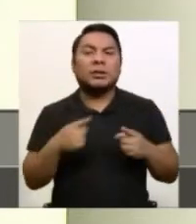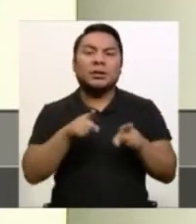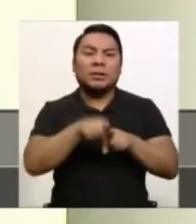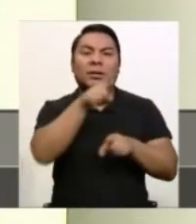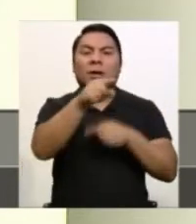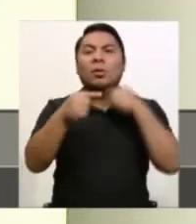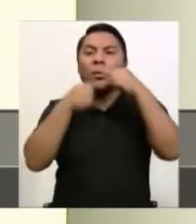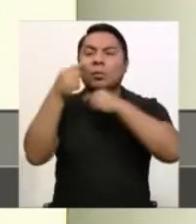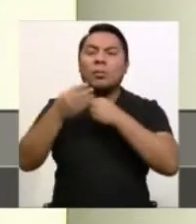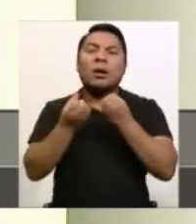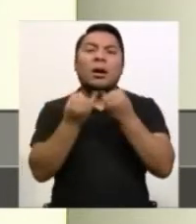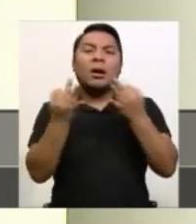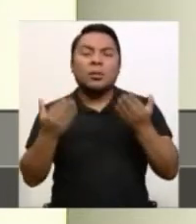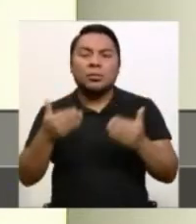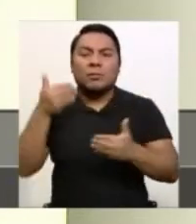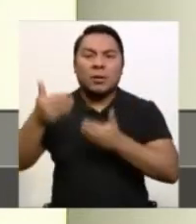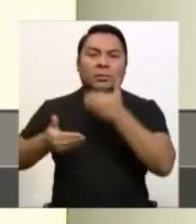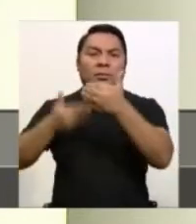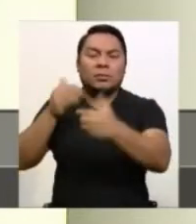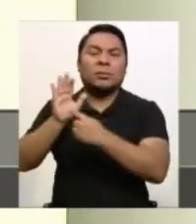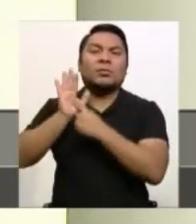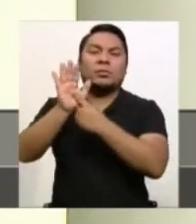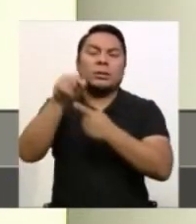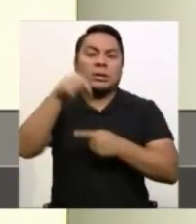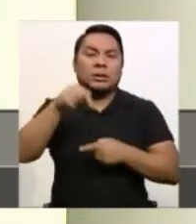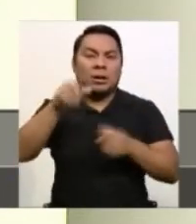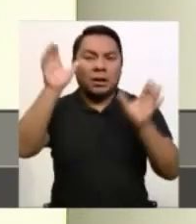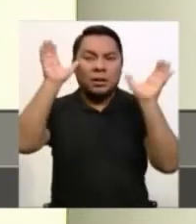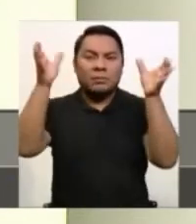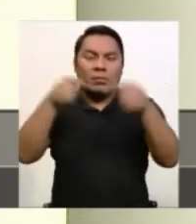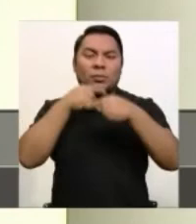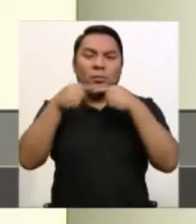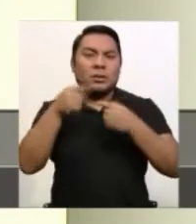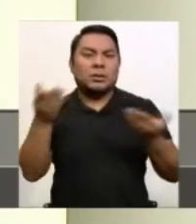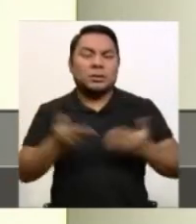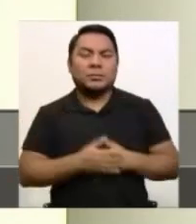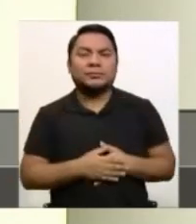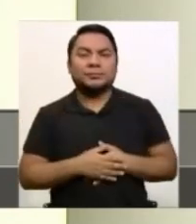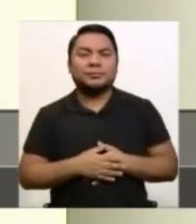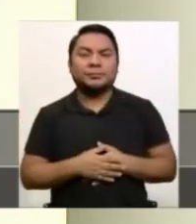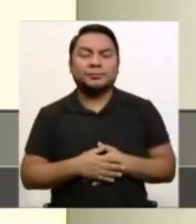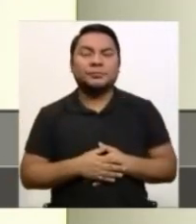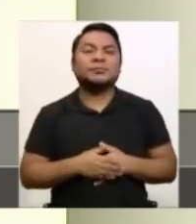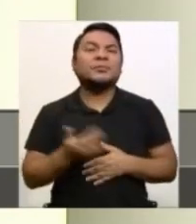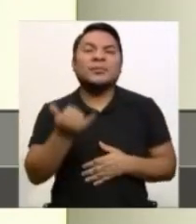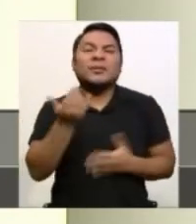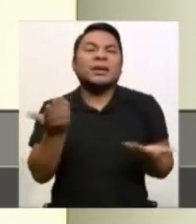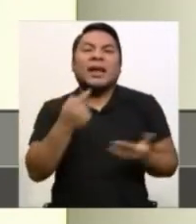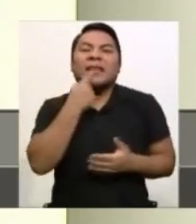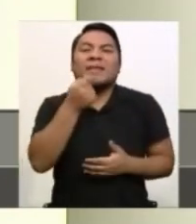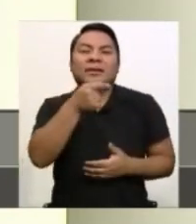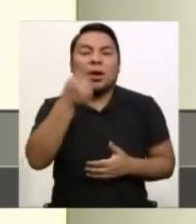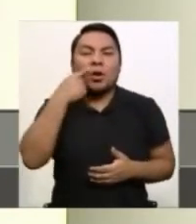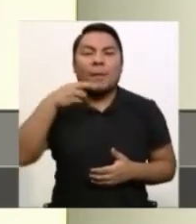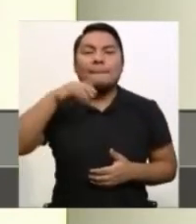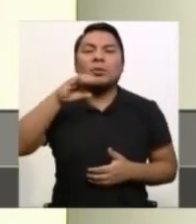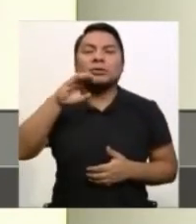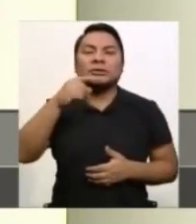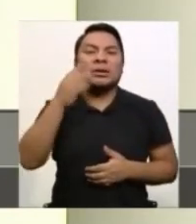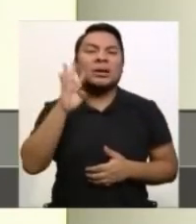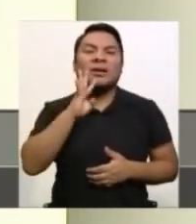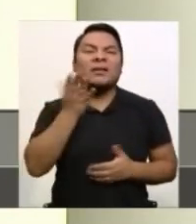algunos avances y adiciones que han hecho aquí los parlamentarios respecto a esta cartera. ¿Qué es lo que dijo Mauricio Mulder? Vamos a escucharlo.